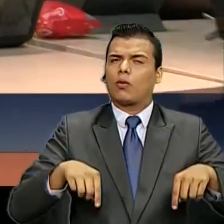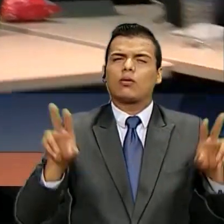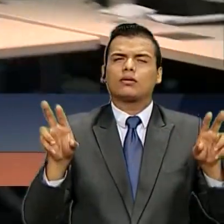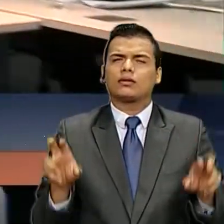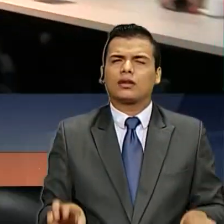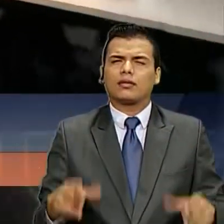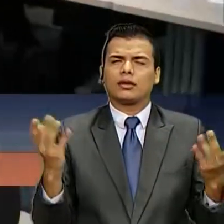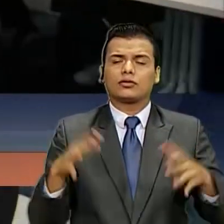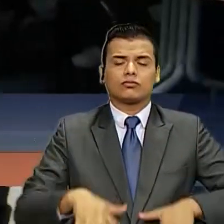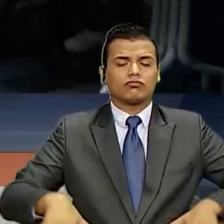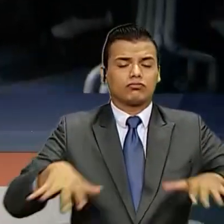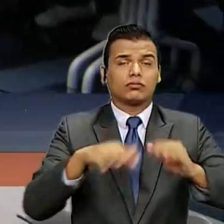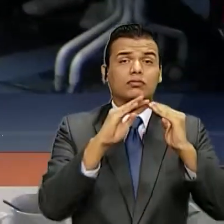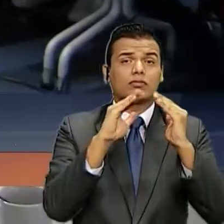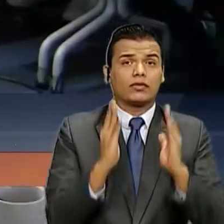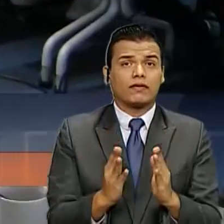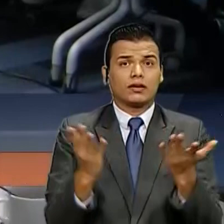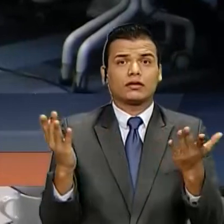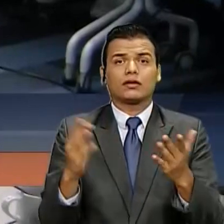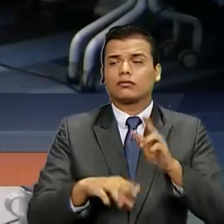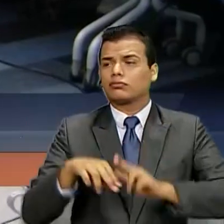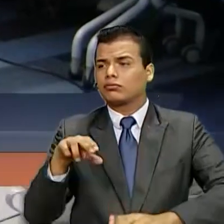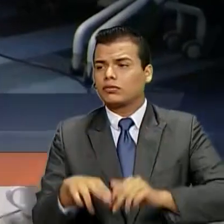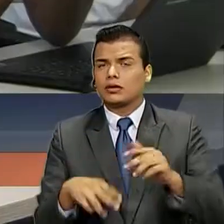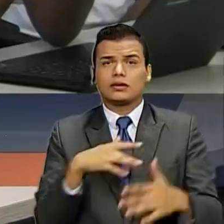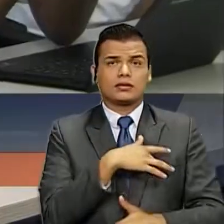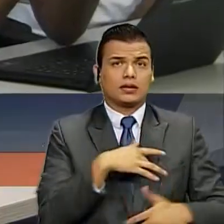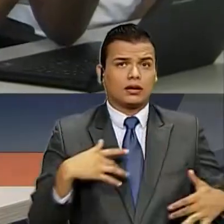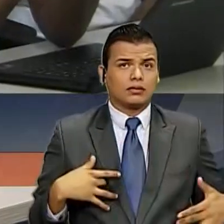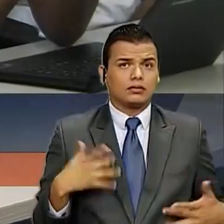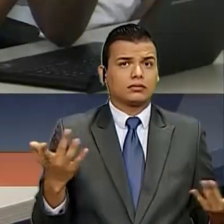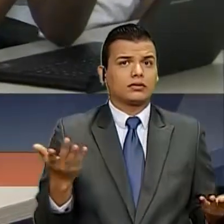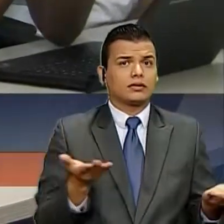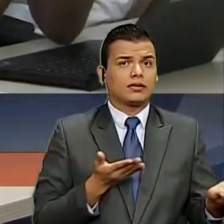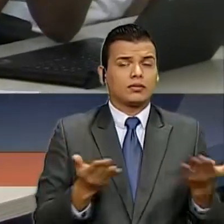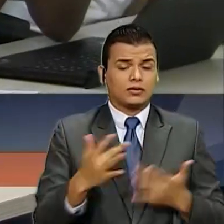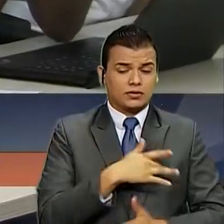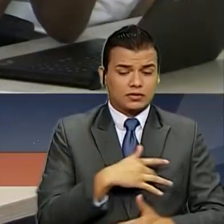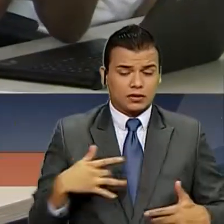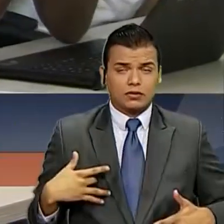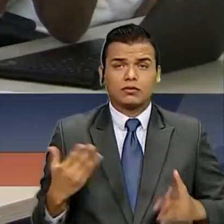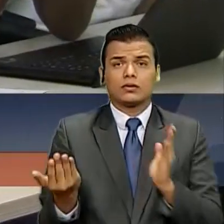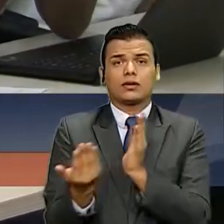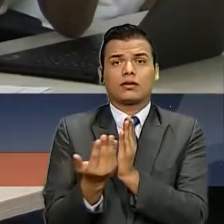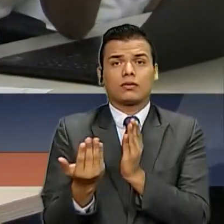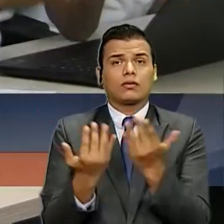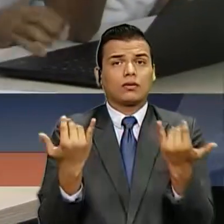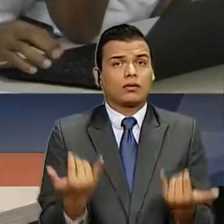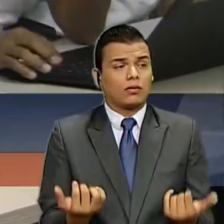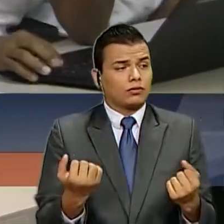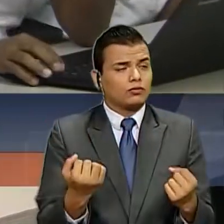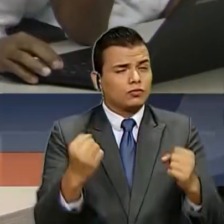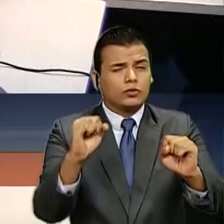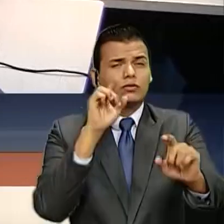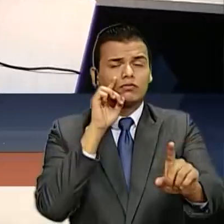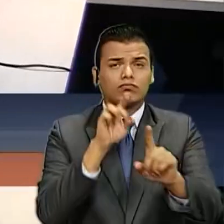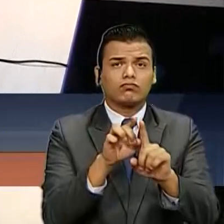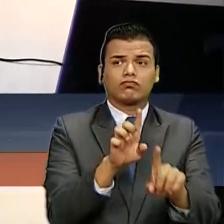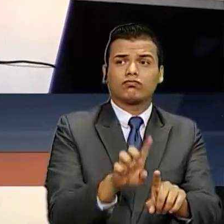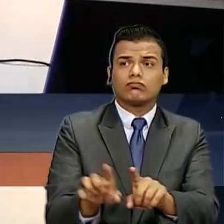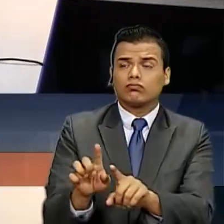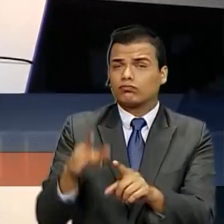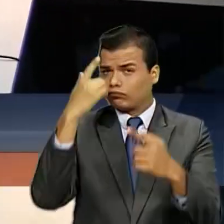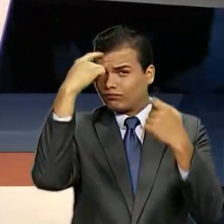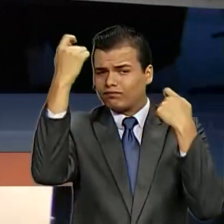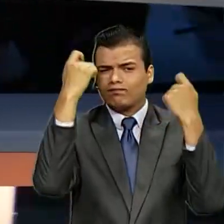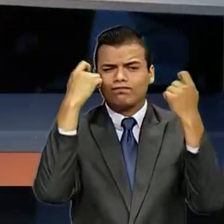e infraestructura, salud, saneamiento básico y educación. A esta hora avanzan los esfuerzos por lograr otras alternativas